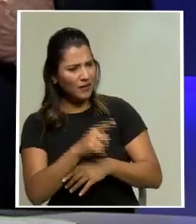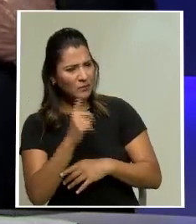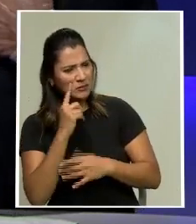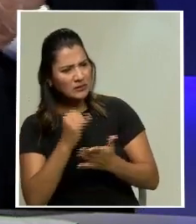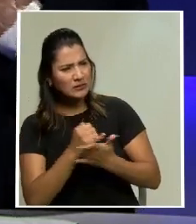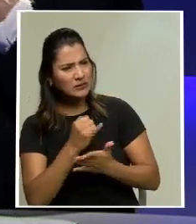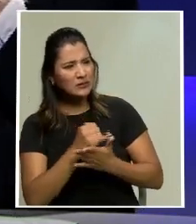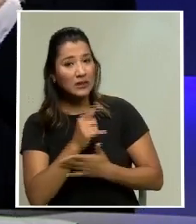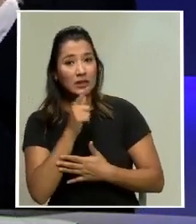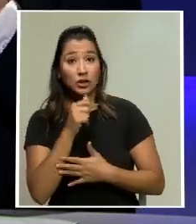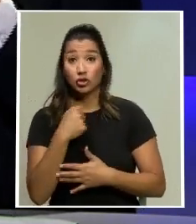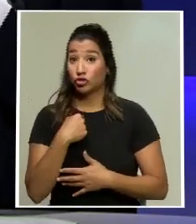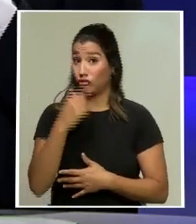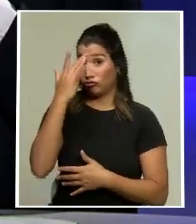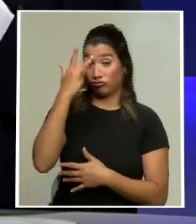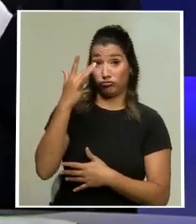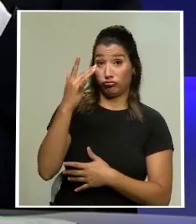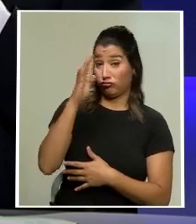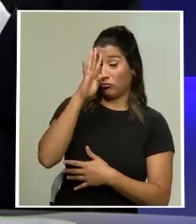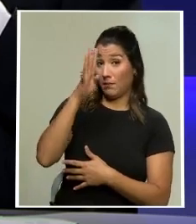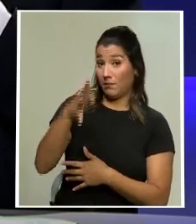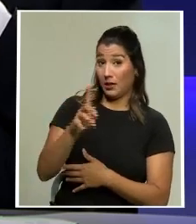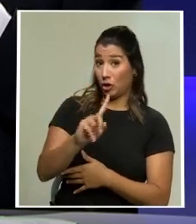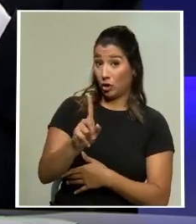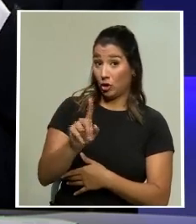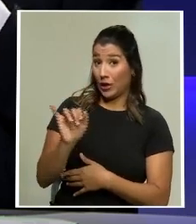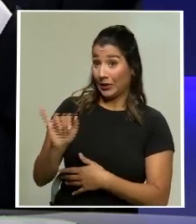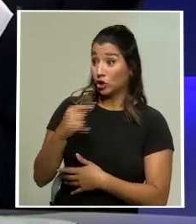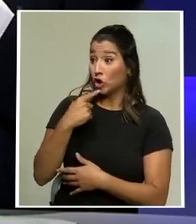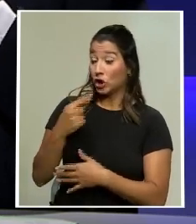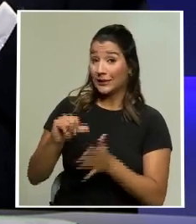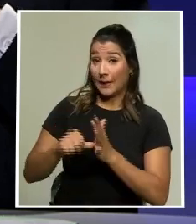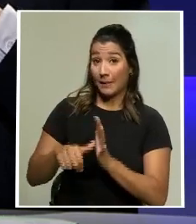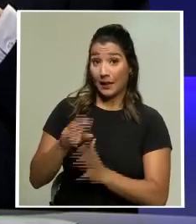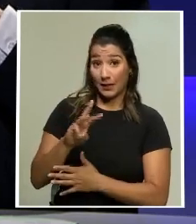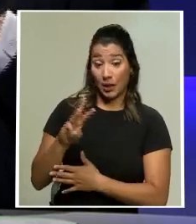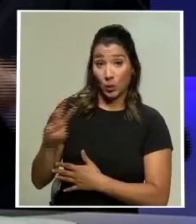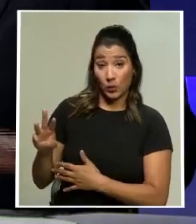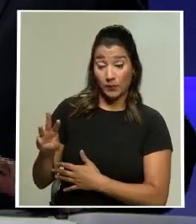Sí, ese dato no me lo invento yo, está en el sitio de él.